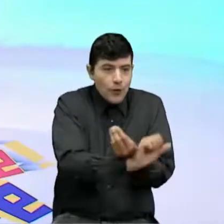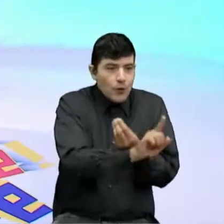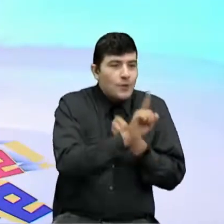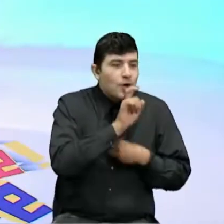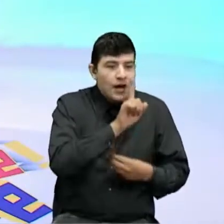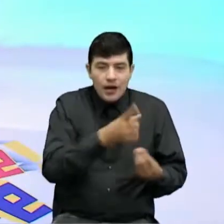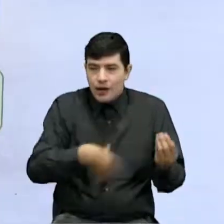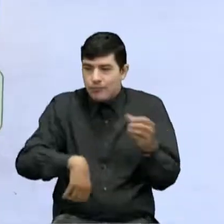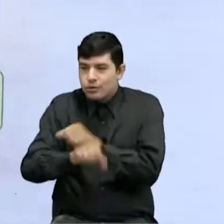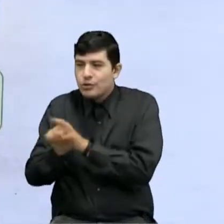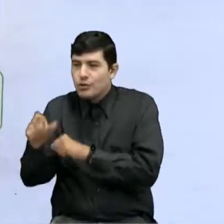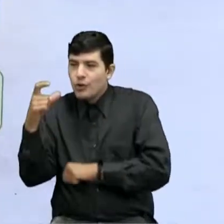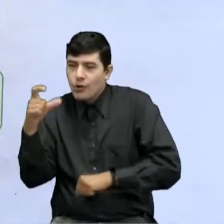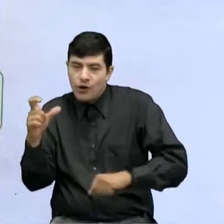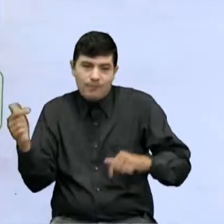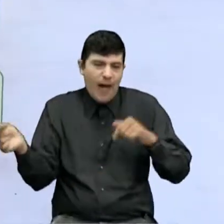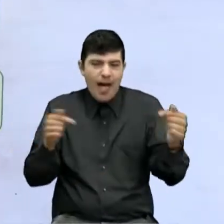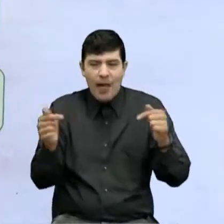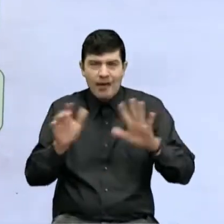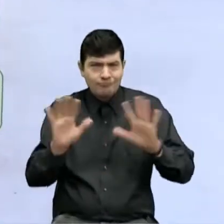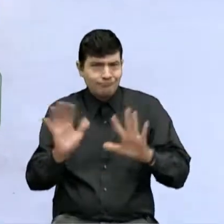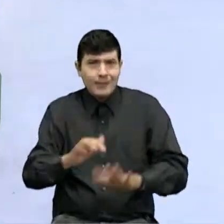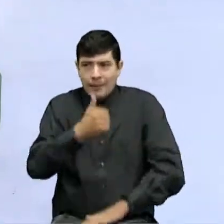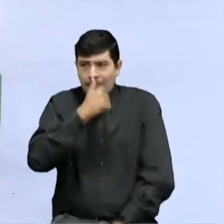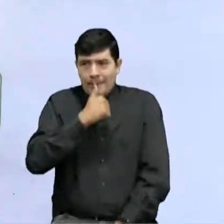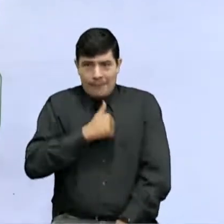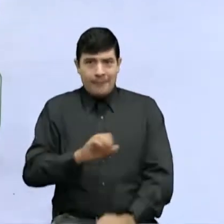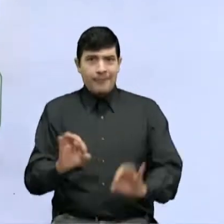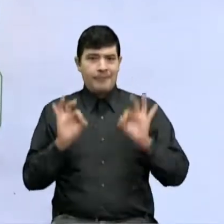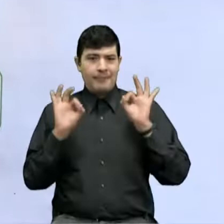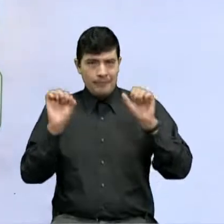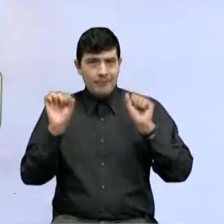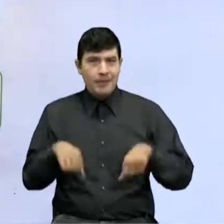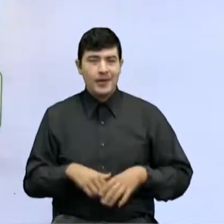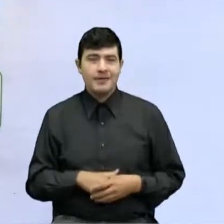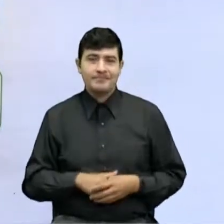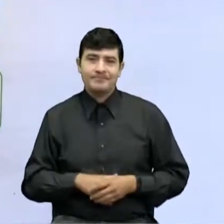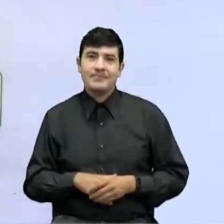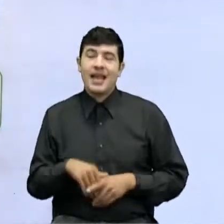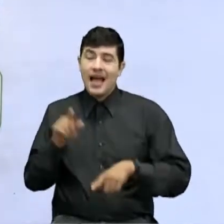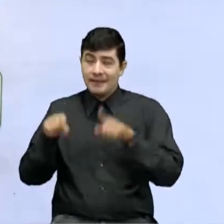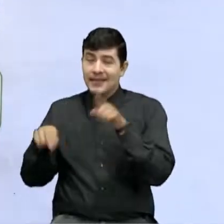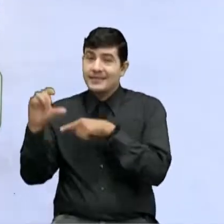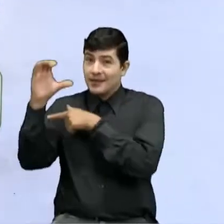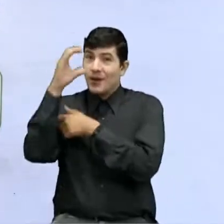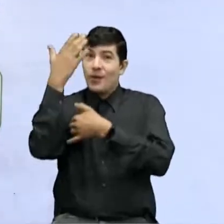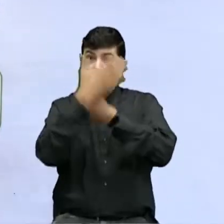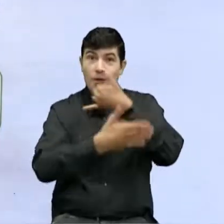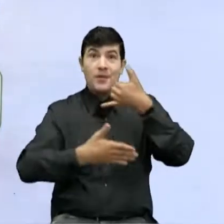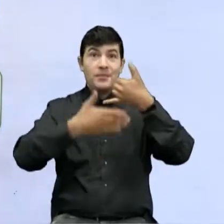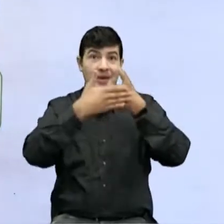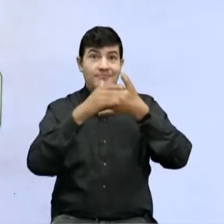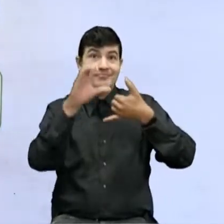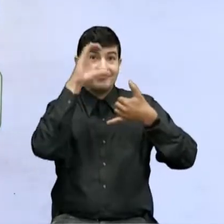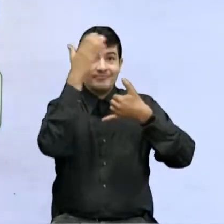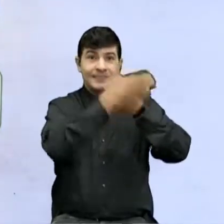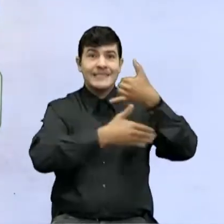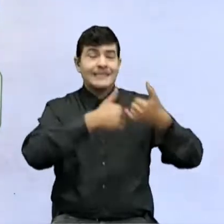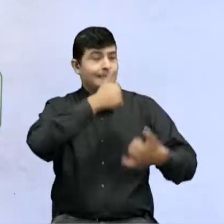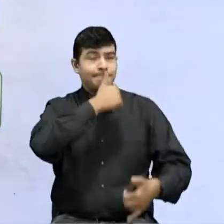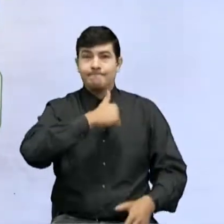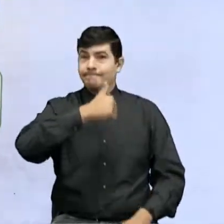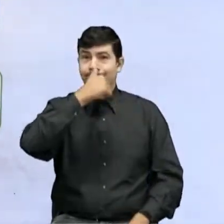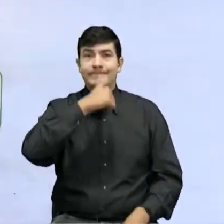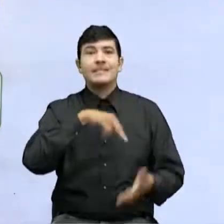nuestro país los niveles de apasionamiento, de intolerancia, han llevado a cometer crímenes atroces